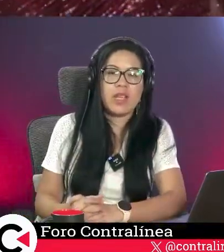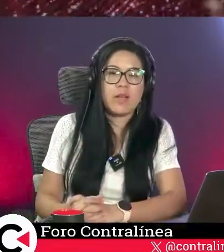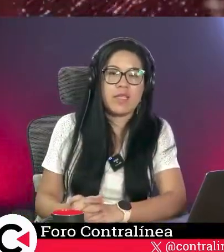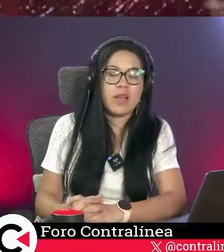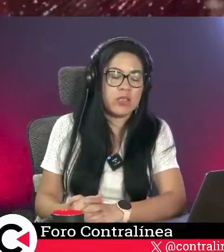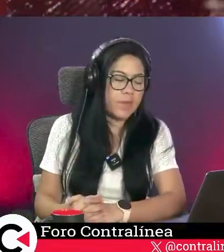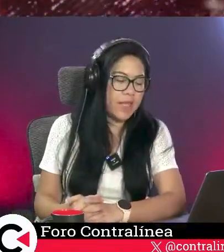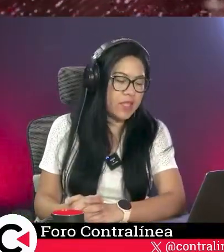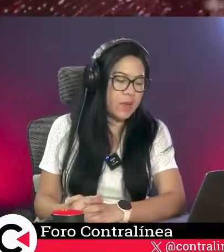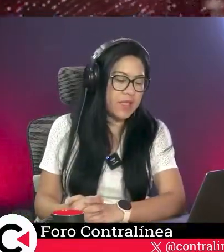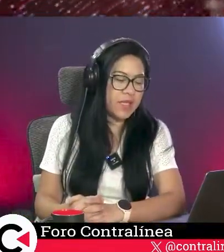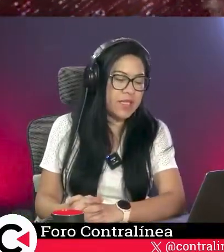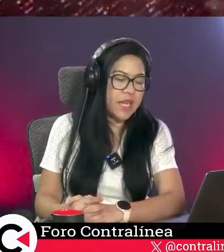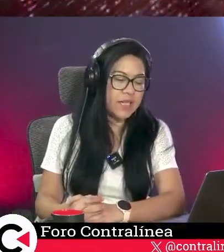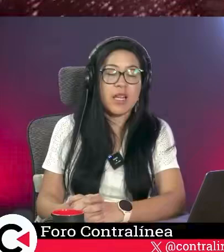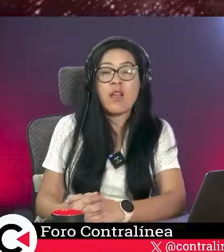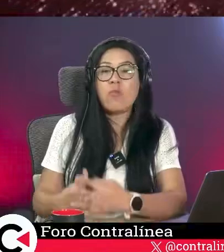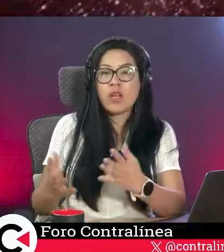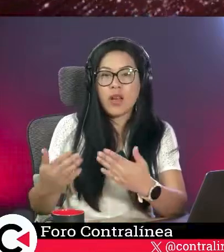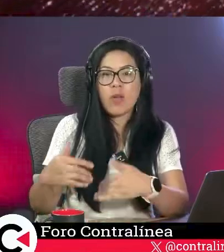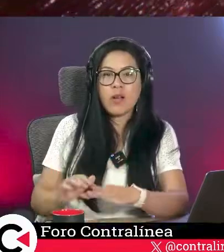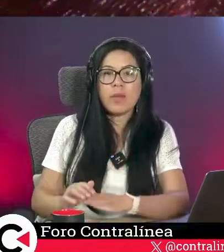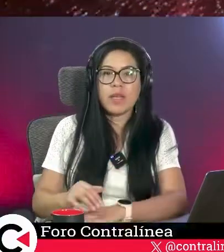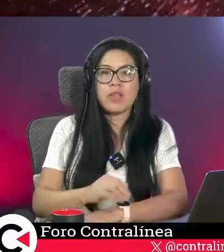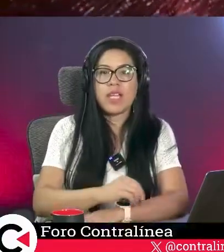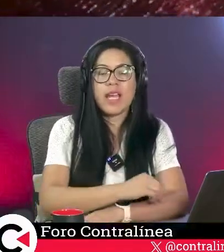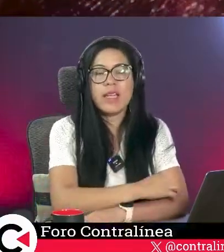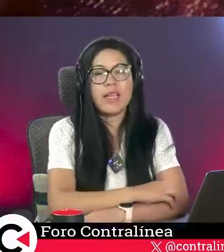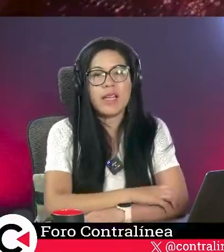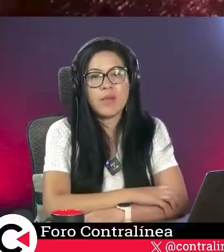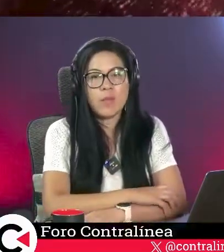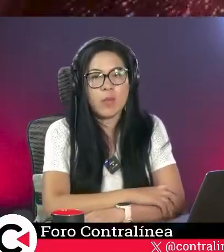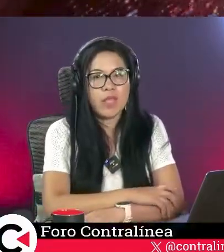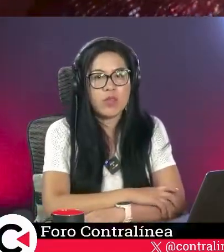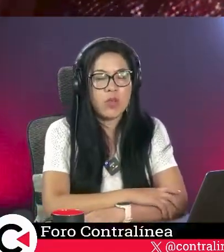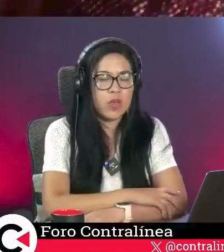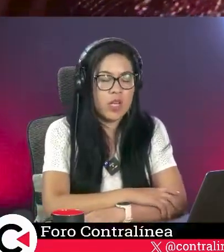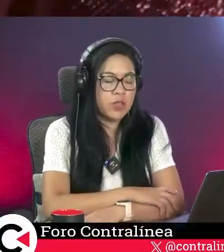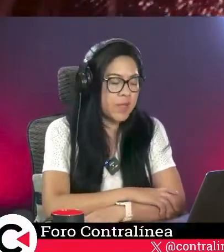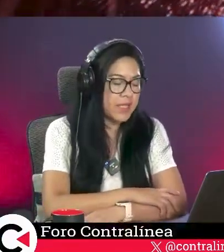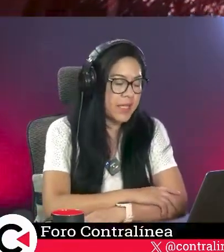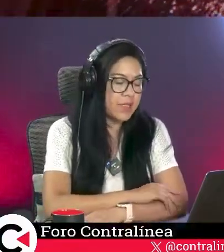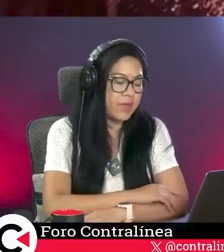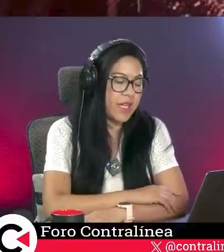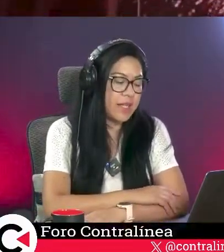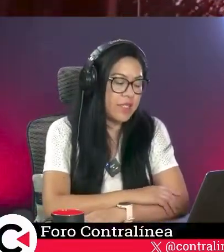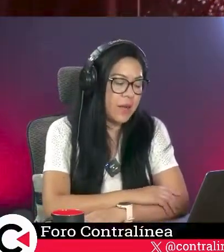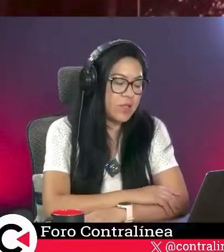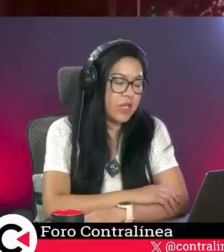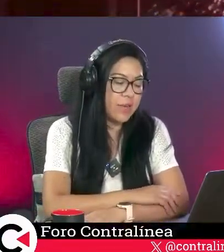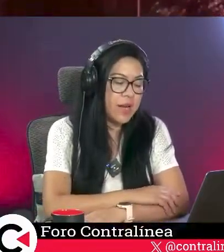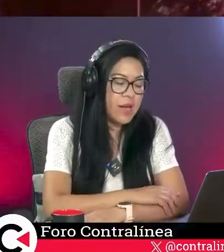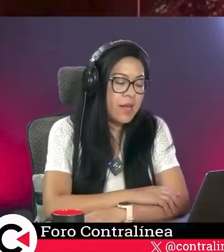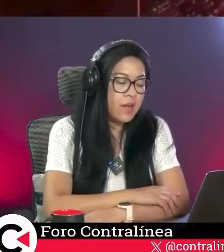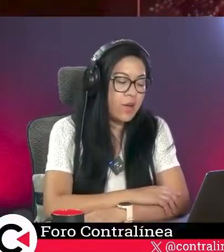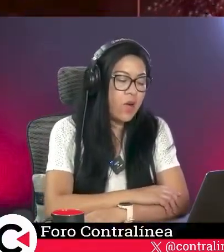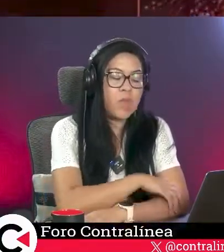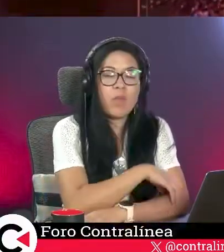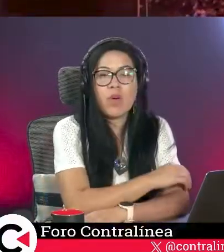ciudadanos a través de los debates presidenciales, porque luego vino ya el momento de los mensajes finales. Vamos a